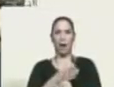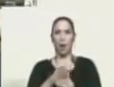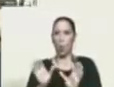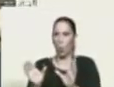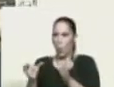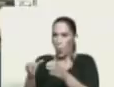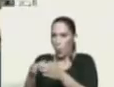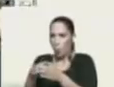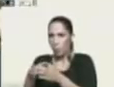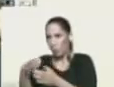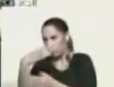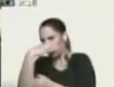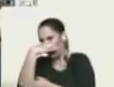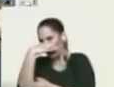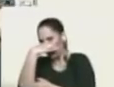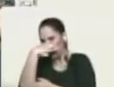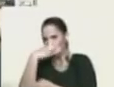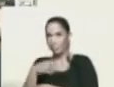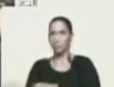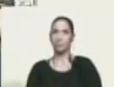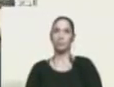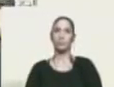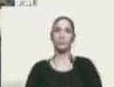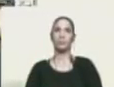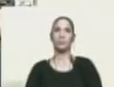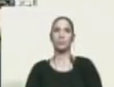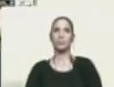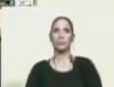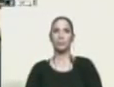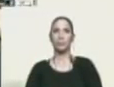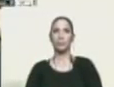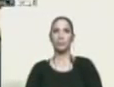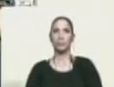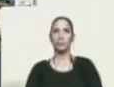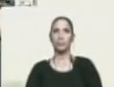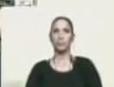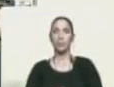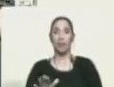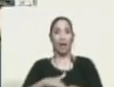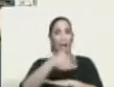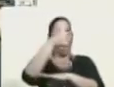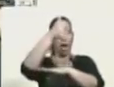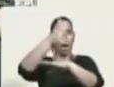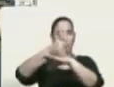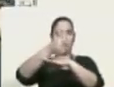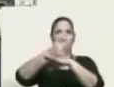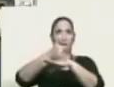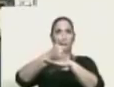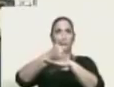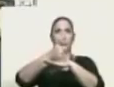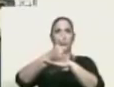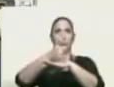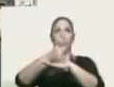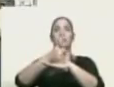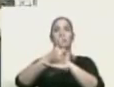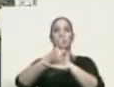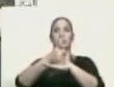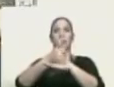mafia cupular que desde la más alta investidura de su titular hacia el